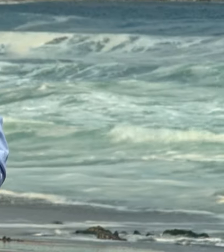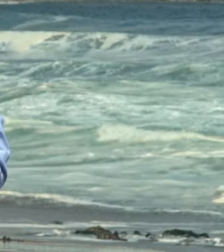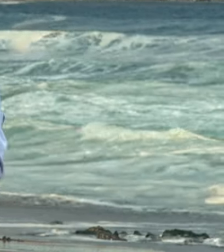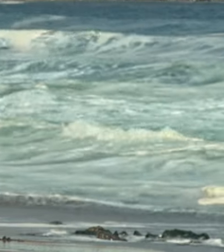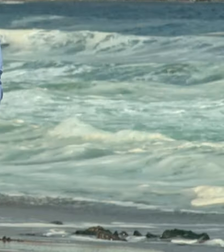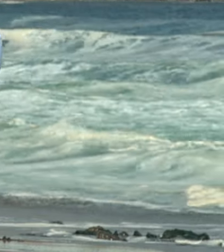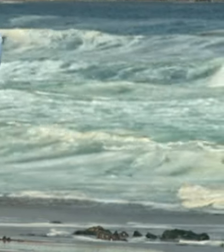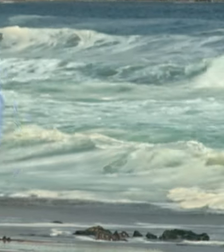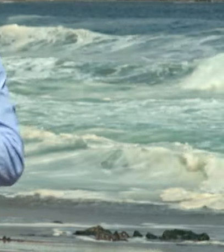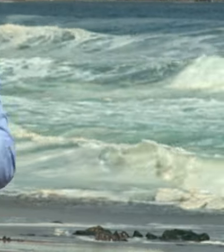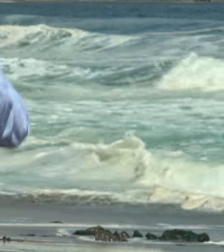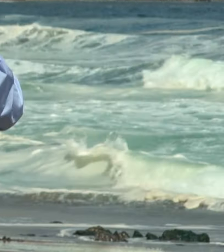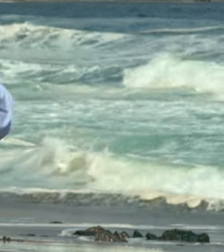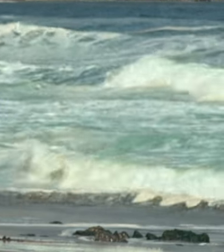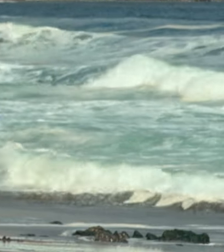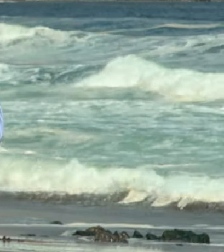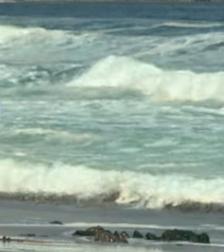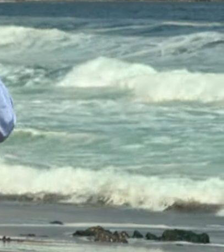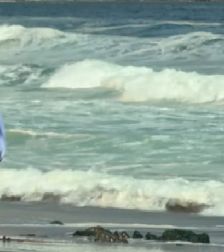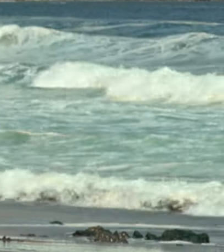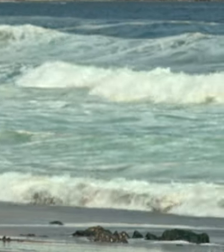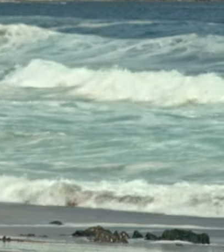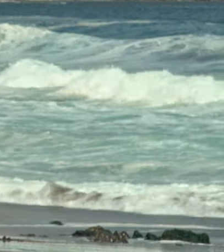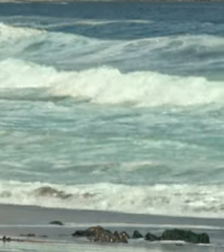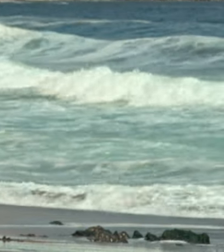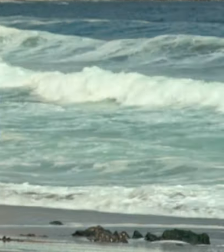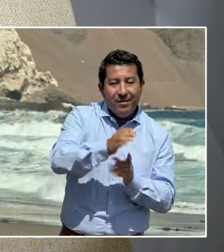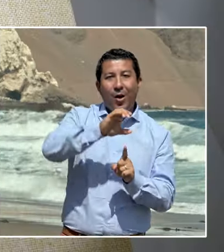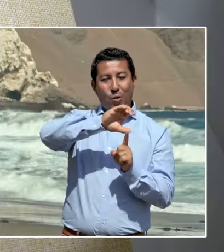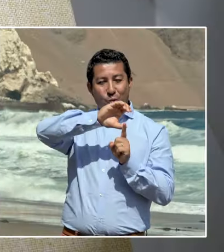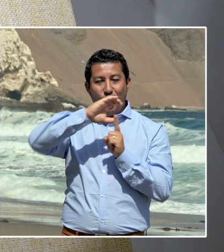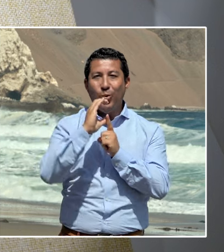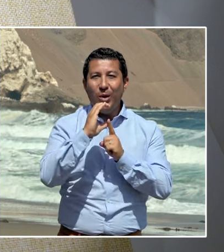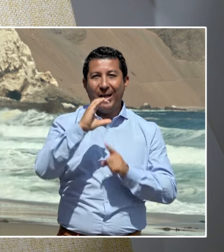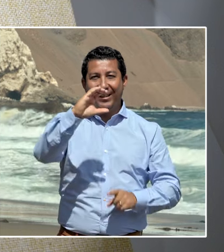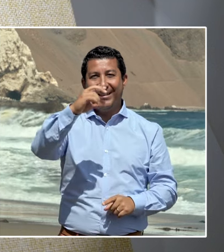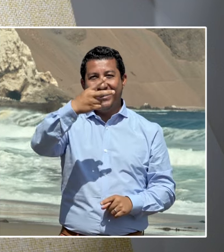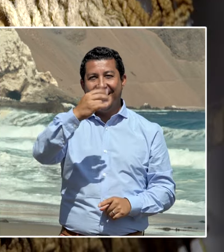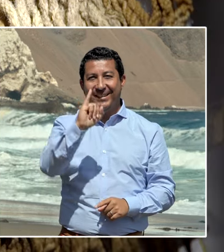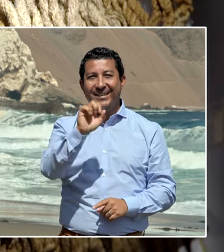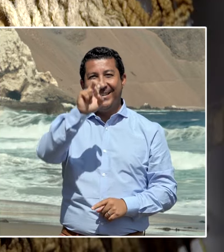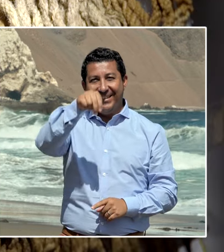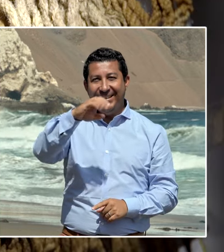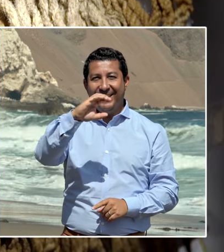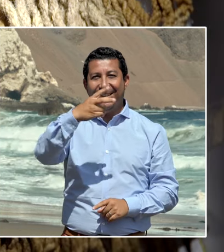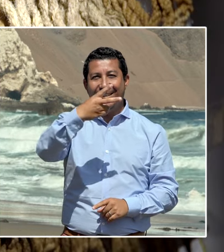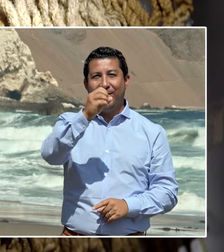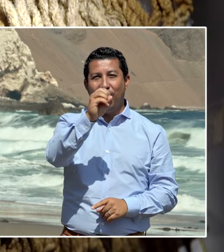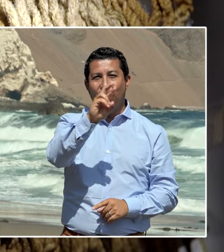la cultura chinchorro se originó hace nueve mil años atrás